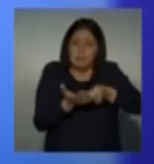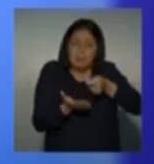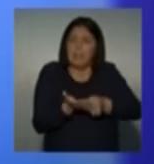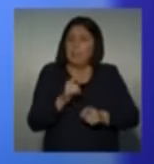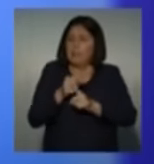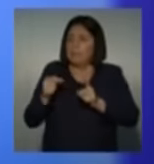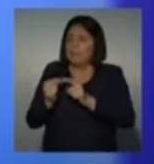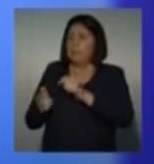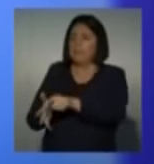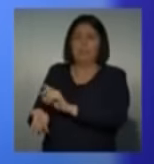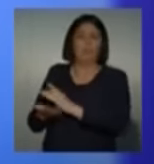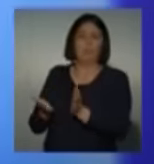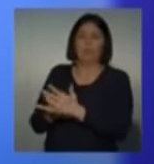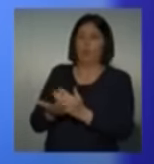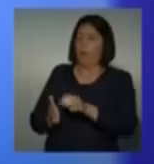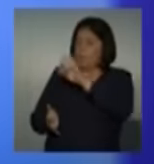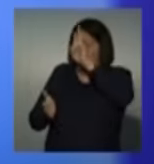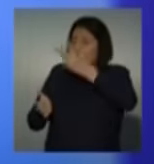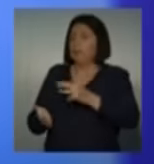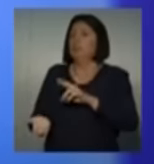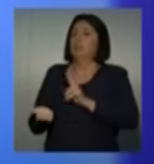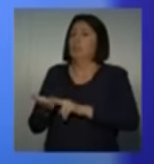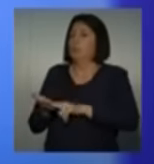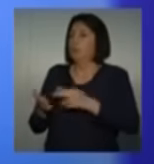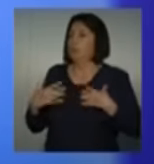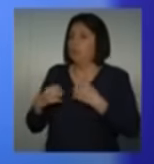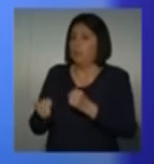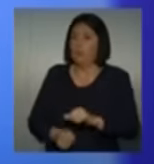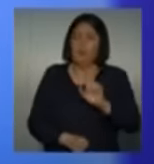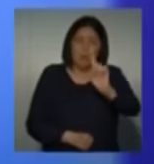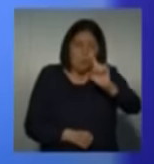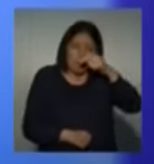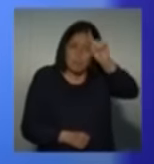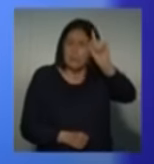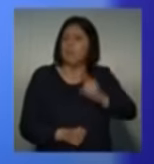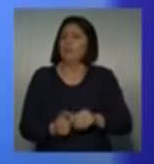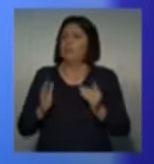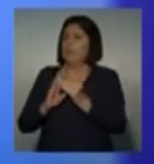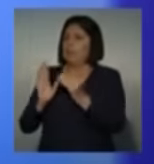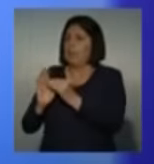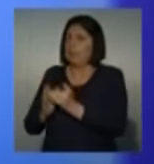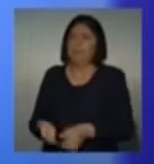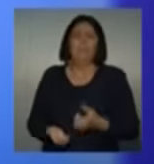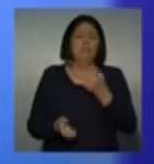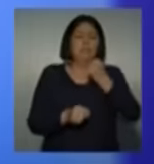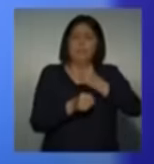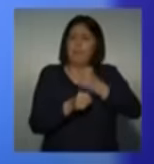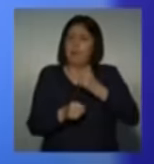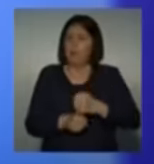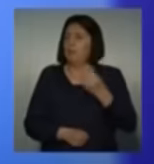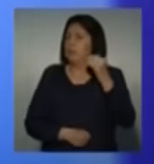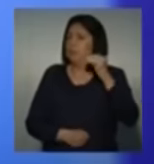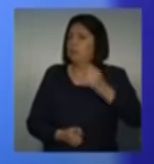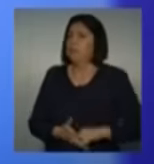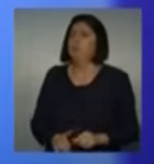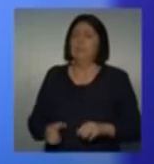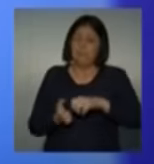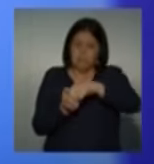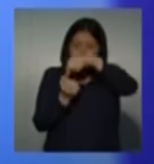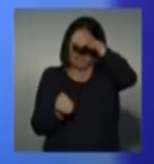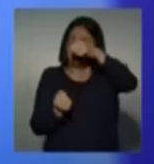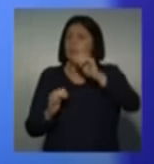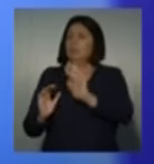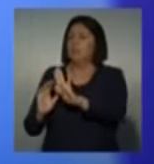salud, 1 millón de viviendas, empleo juvenil, títulos de propiedad en todos los asentamientos humanos del